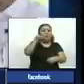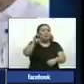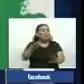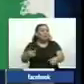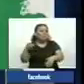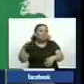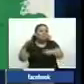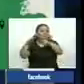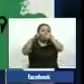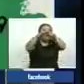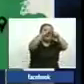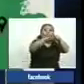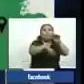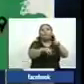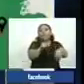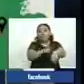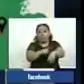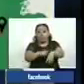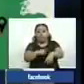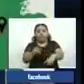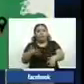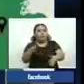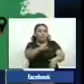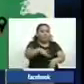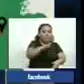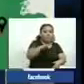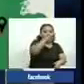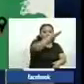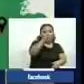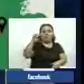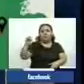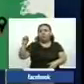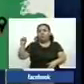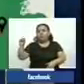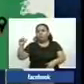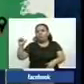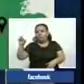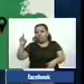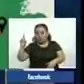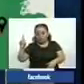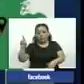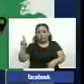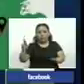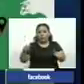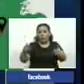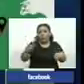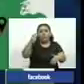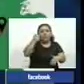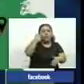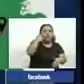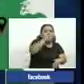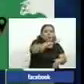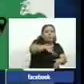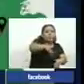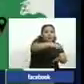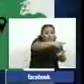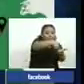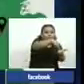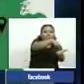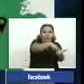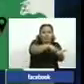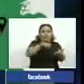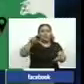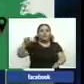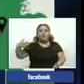avión tenía previsto aterrizar en el aeropuerto Oscar Machado, Zuluaga, ubicado en la ciudad de